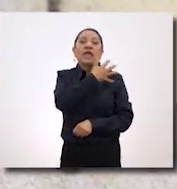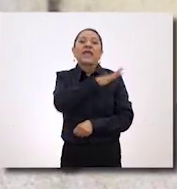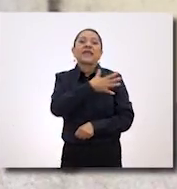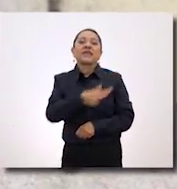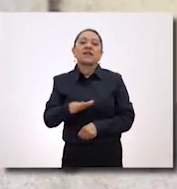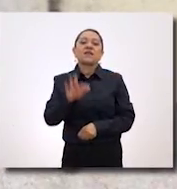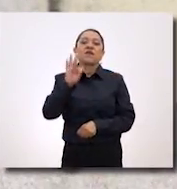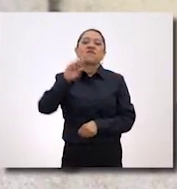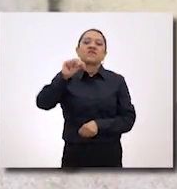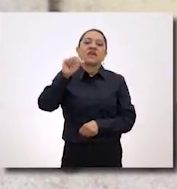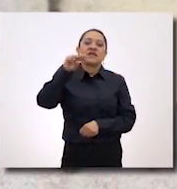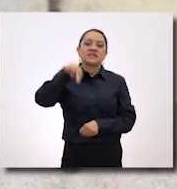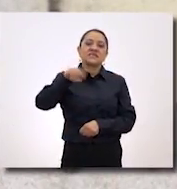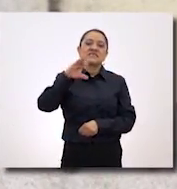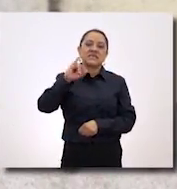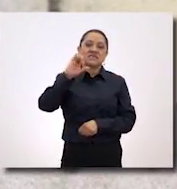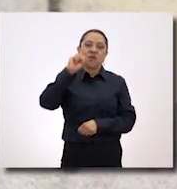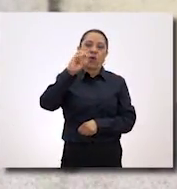general Francisco Leiva.